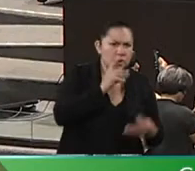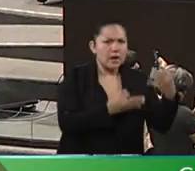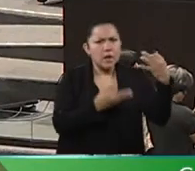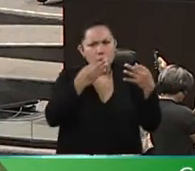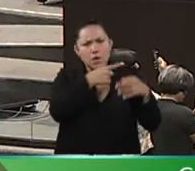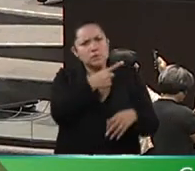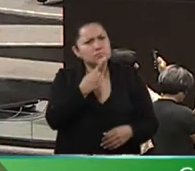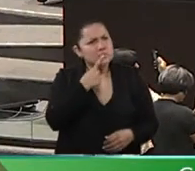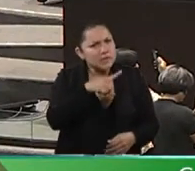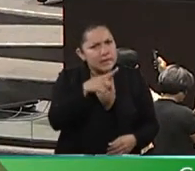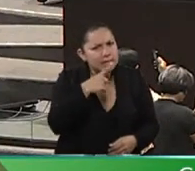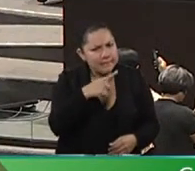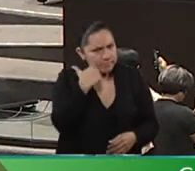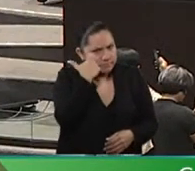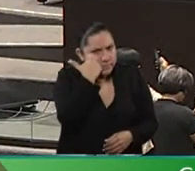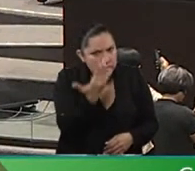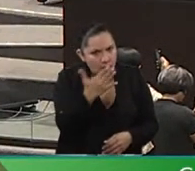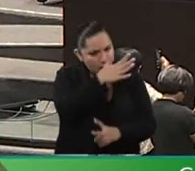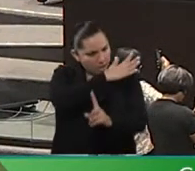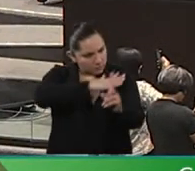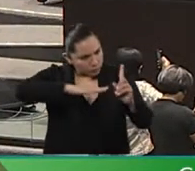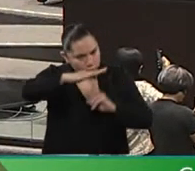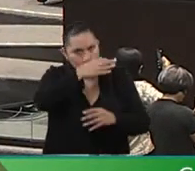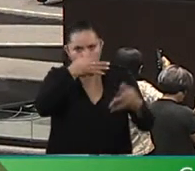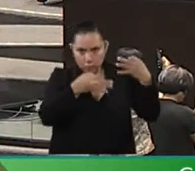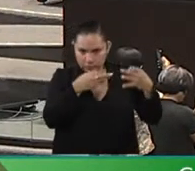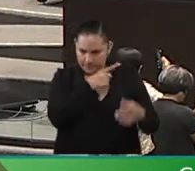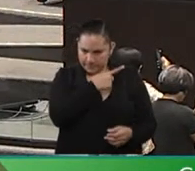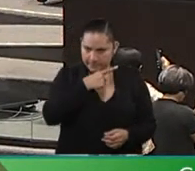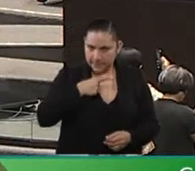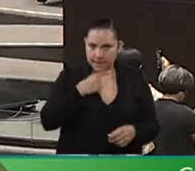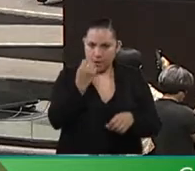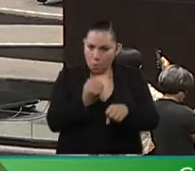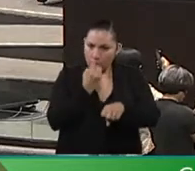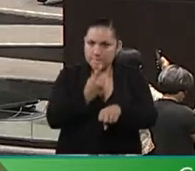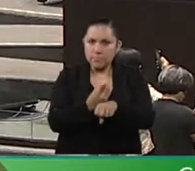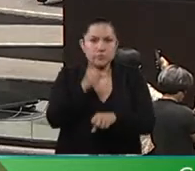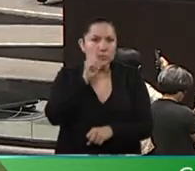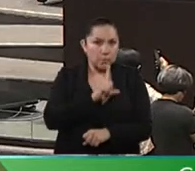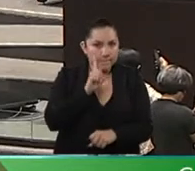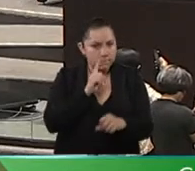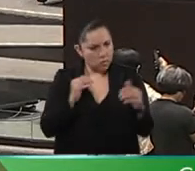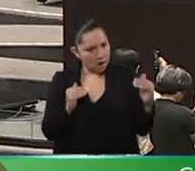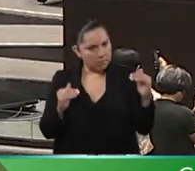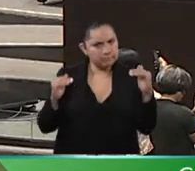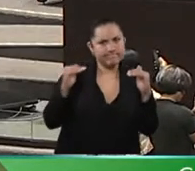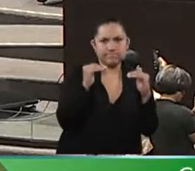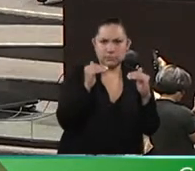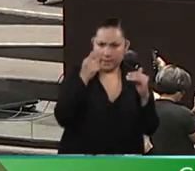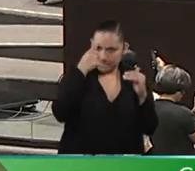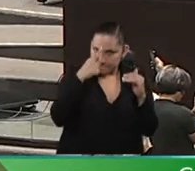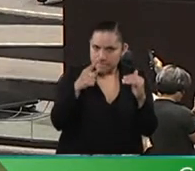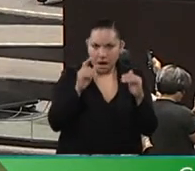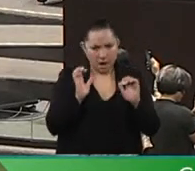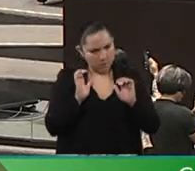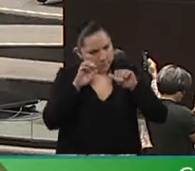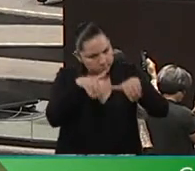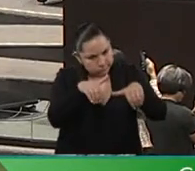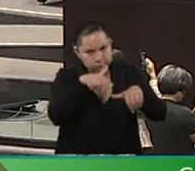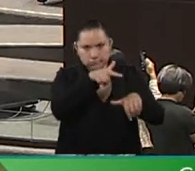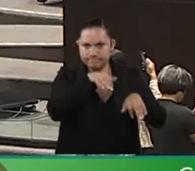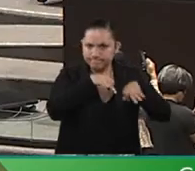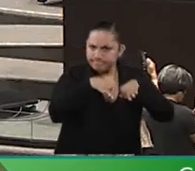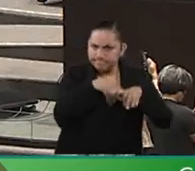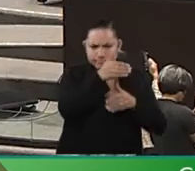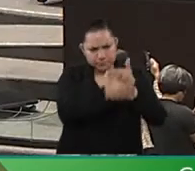implica la implementación de medidas que aseguren la igualdad de oportunidades para las mujeres en el acceso y permanencia en el mismo por